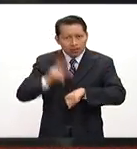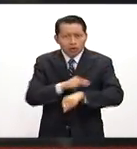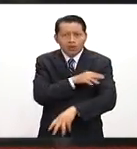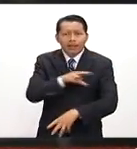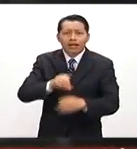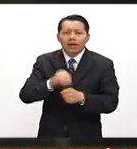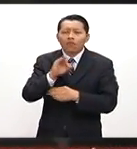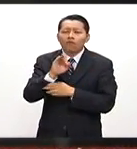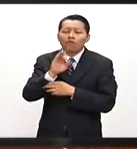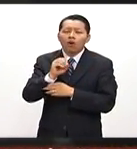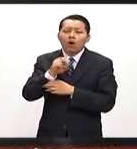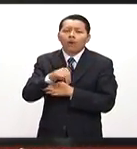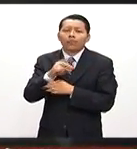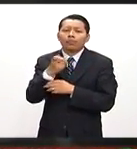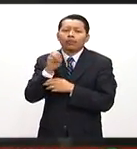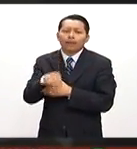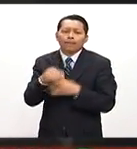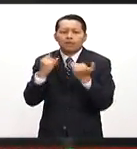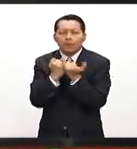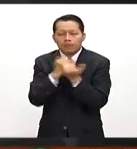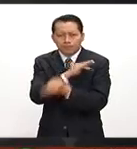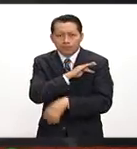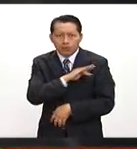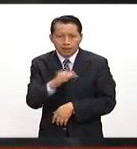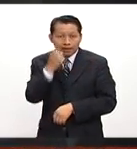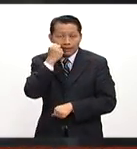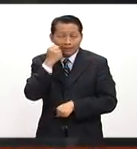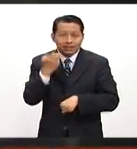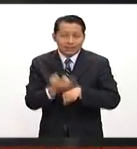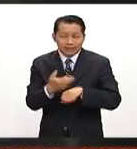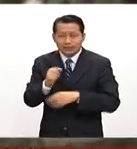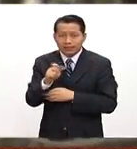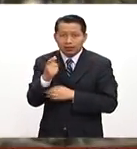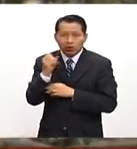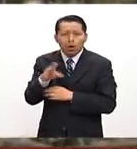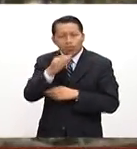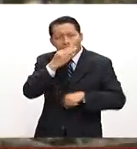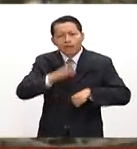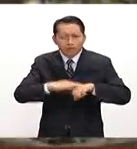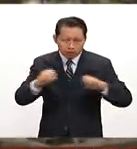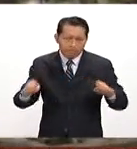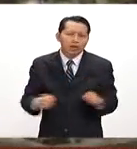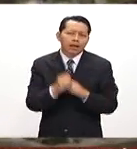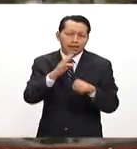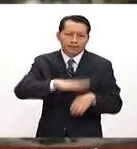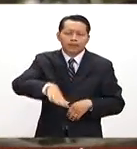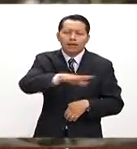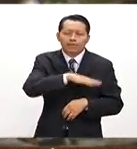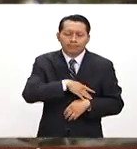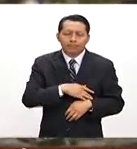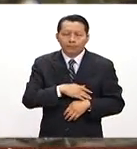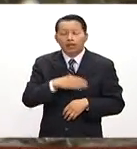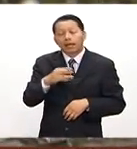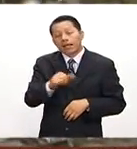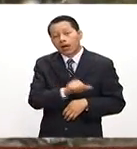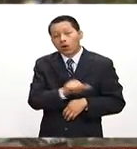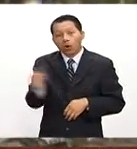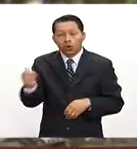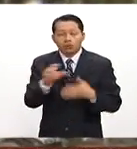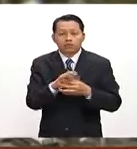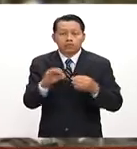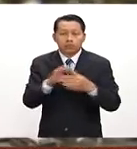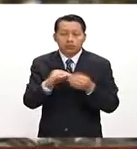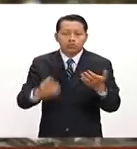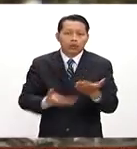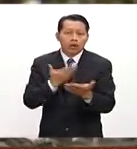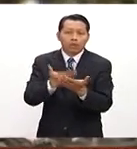FONDEN, y en la víspera la Secretaría de Gobernación emitió la declaratoria de emergencia para la entidad. Por otra parte, la